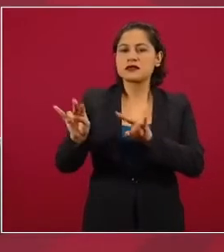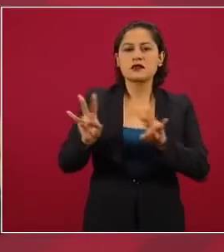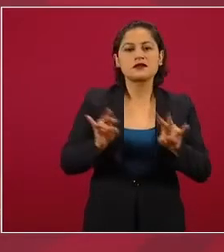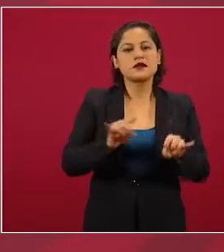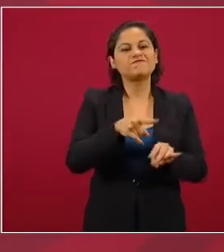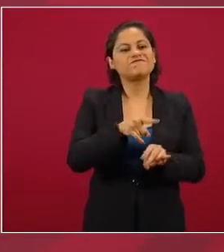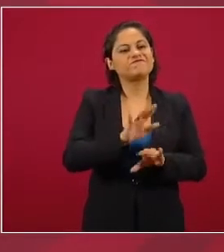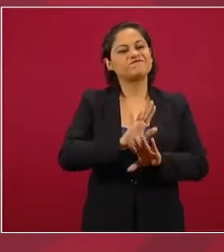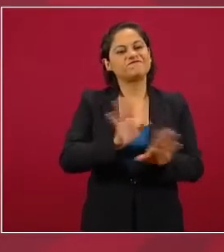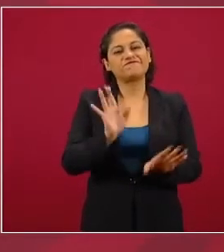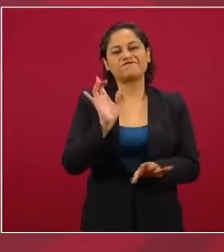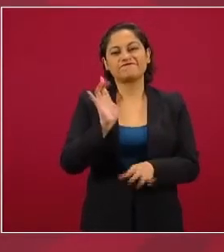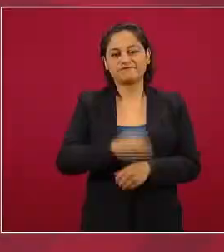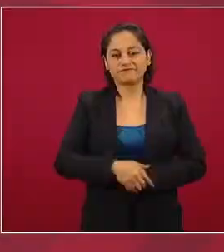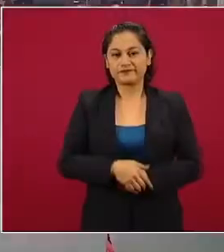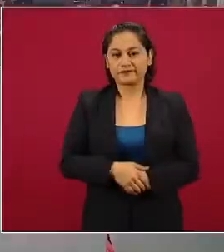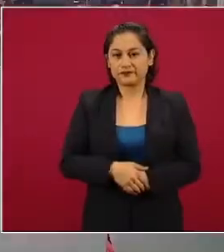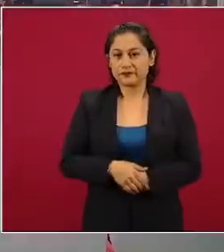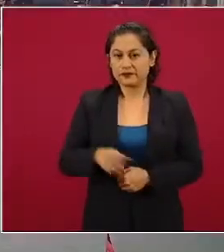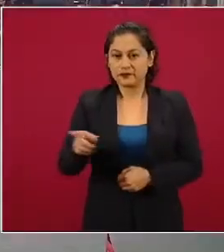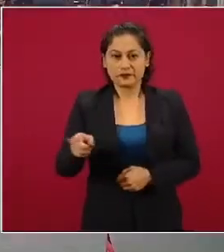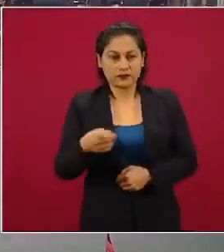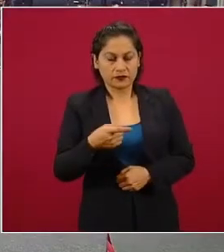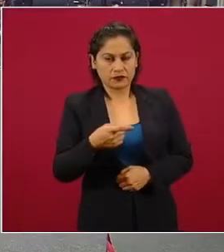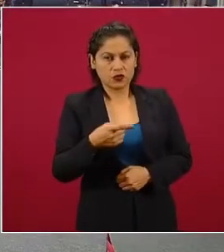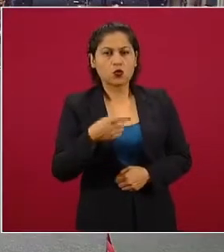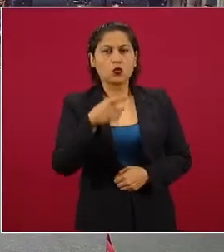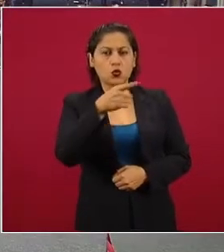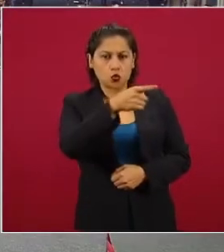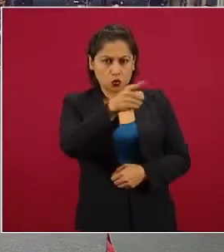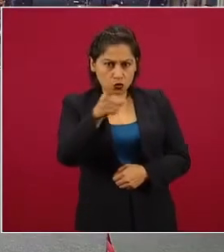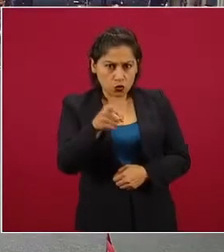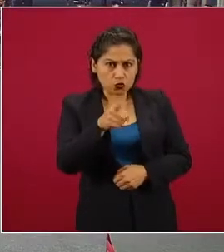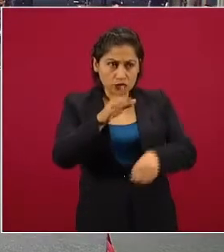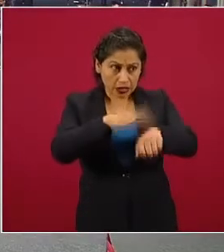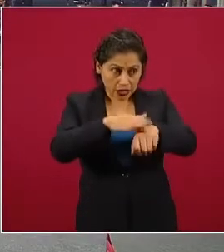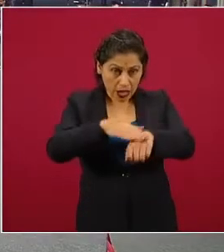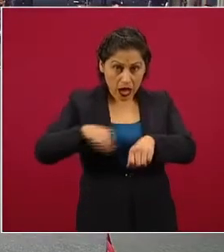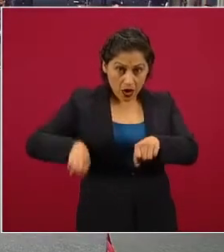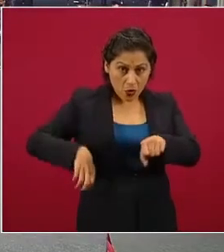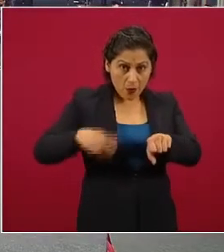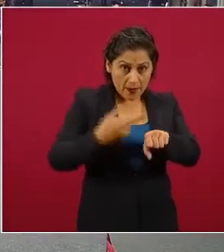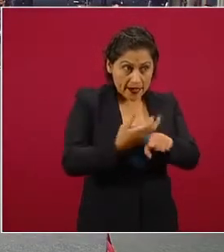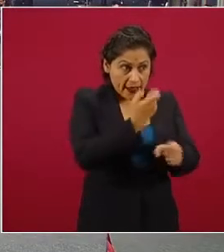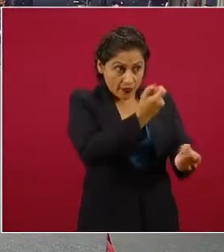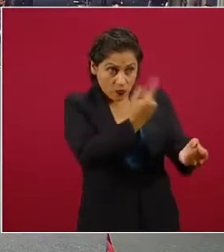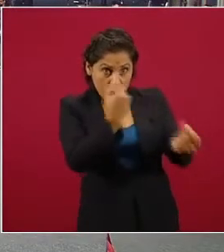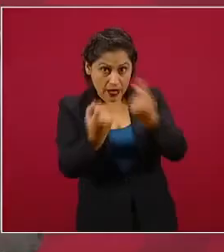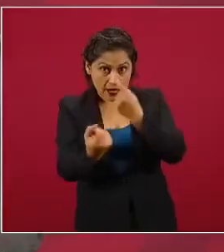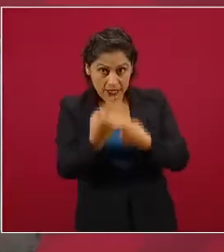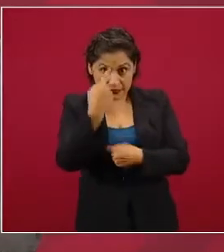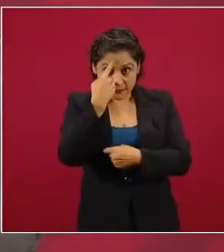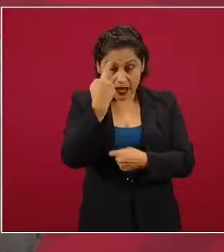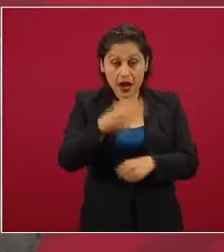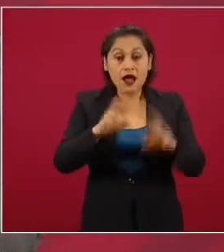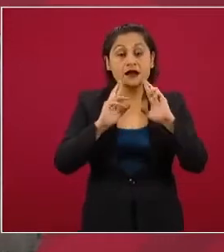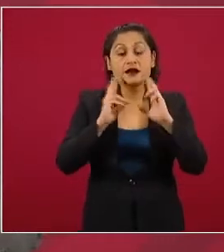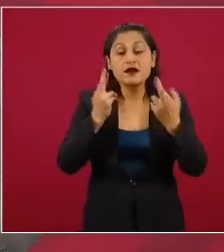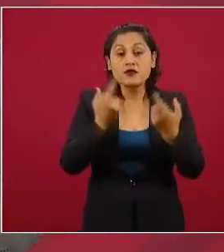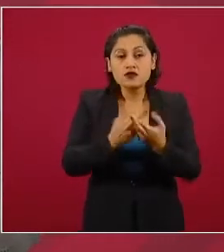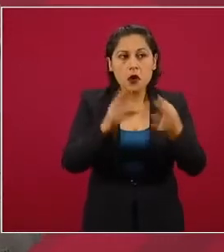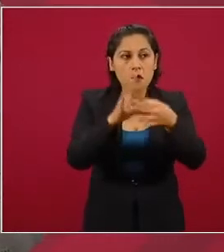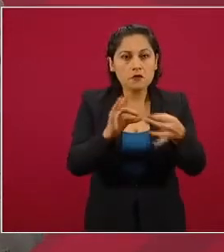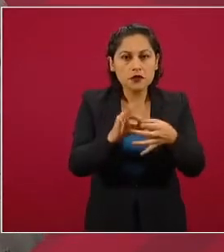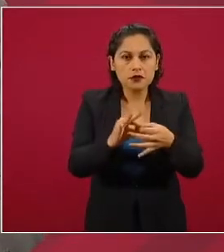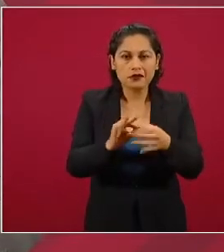Entonces eso es todo. ¿No se reuniría usted con ellos para tratar de arreglar No, las porque no hay materia.